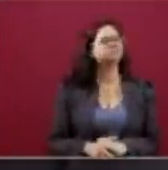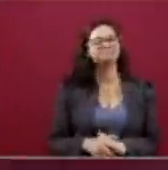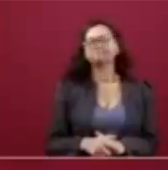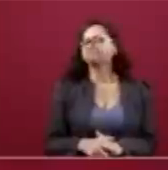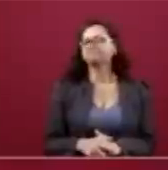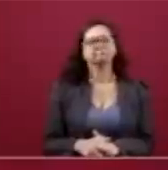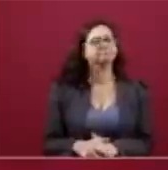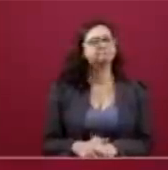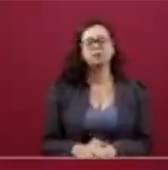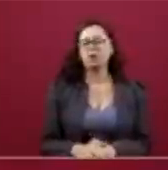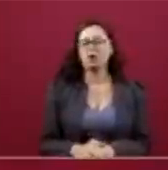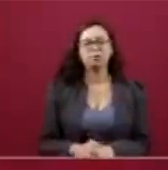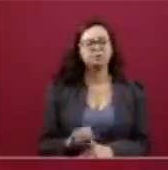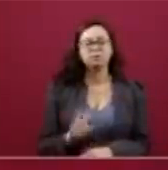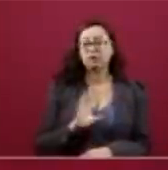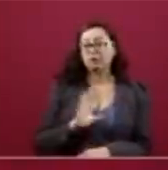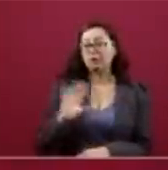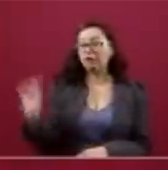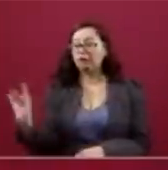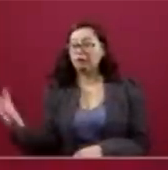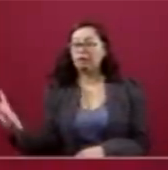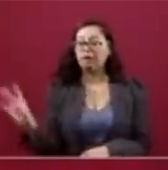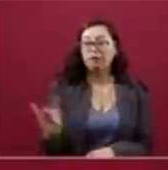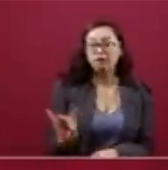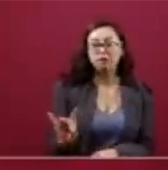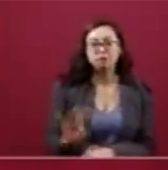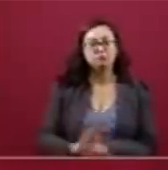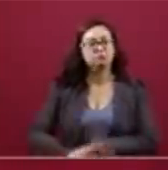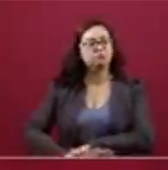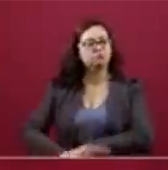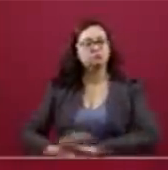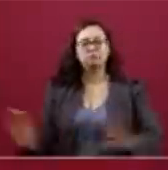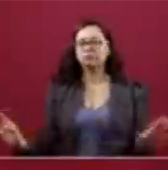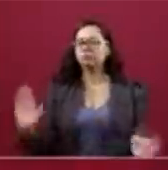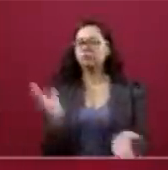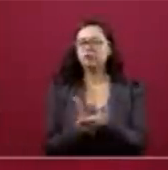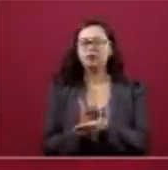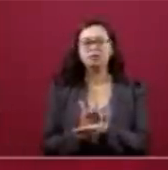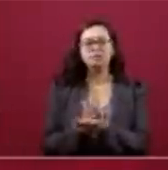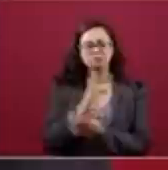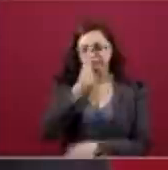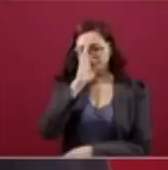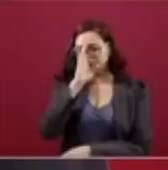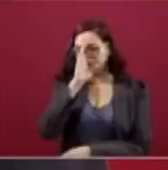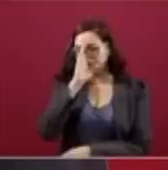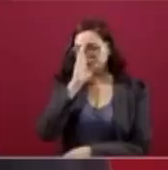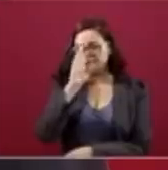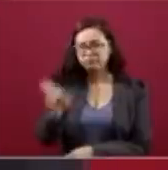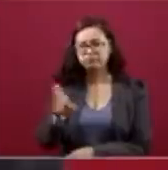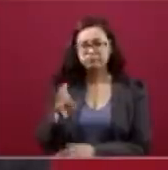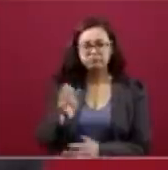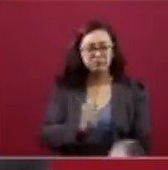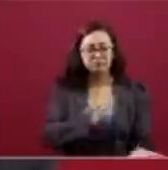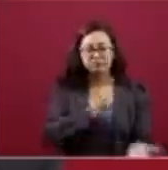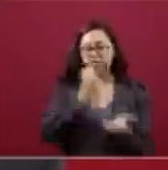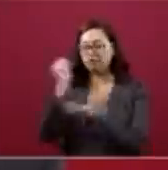intermediarios en la entrega de los fondos destinados